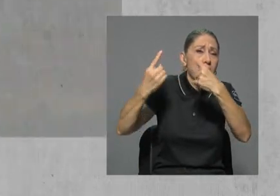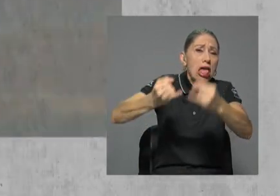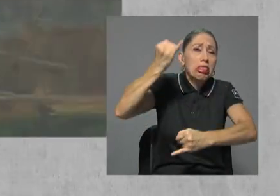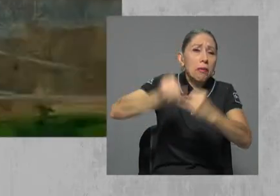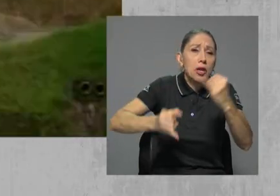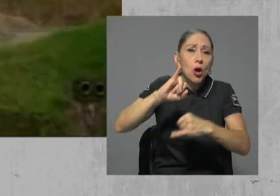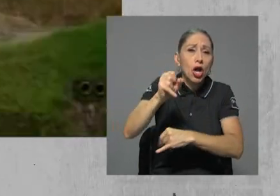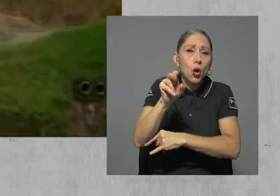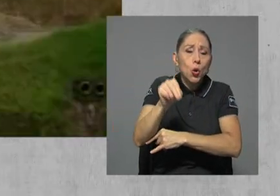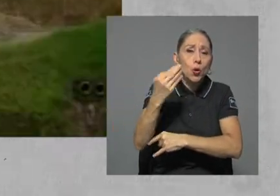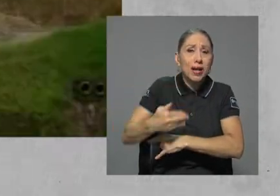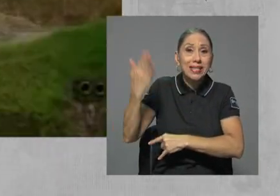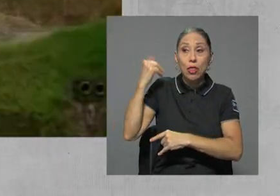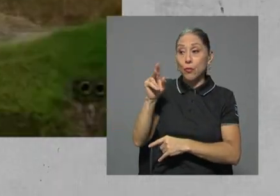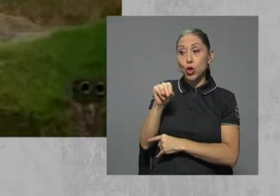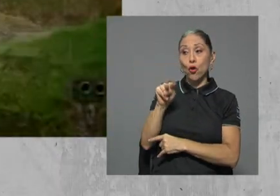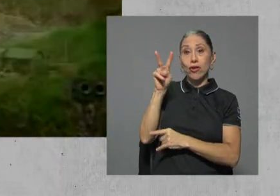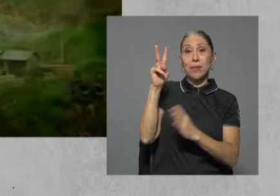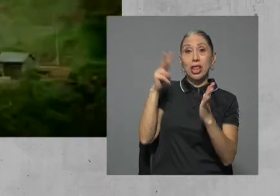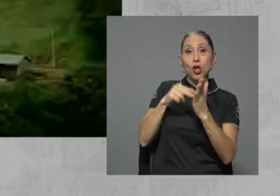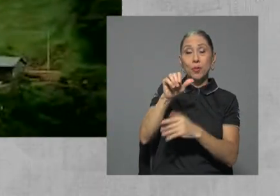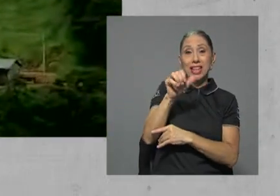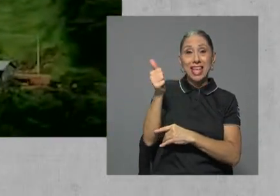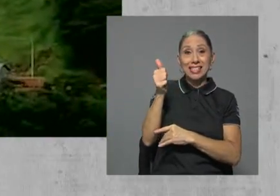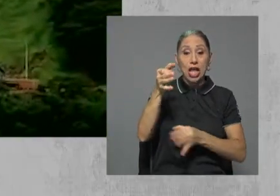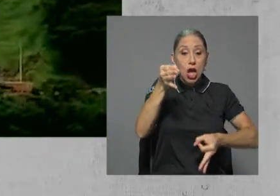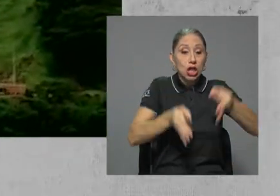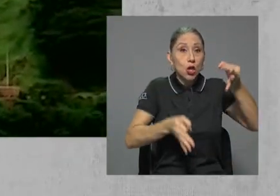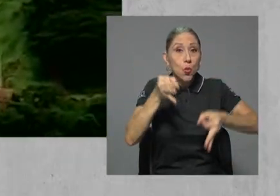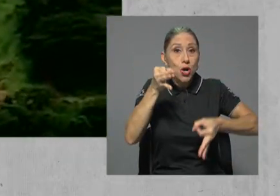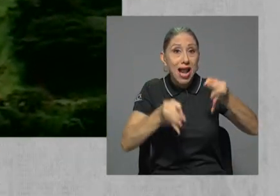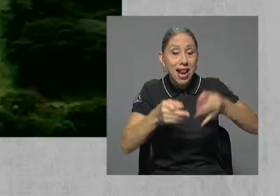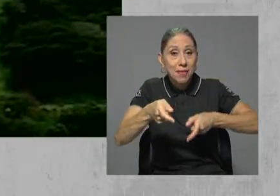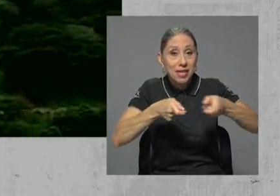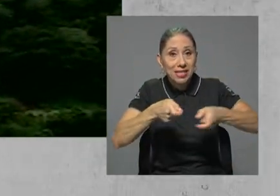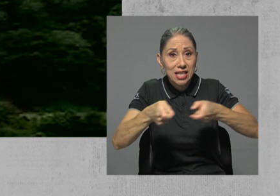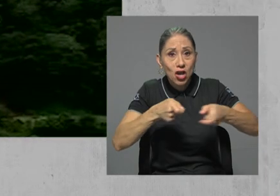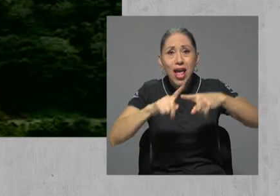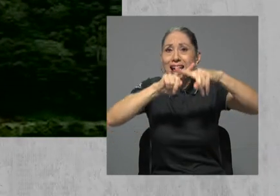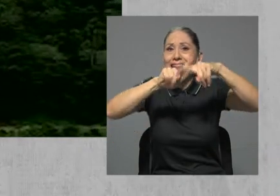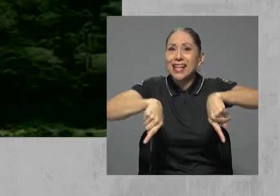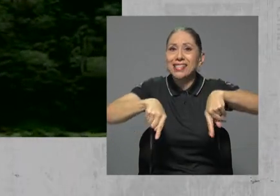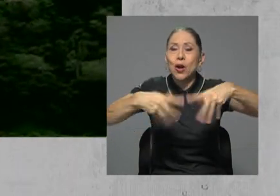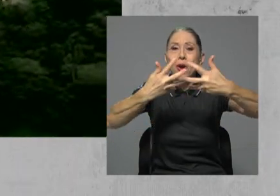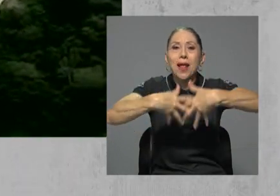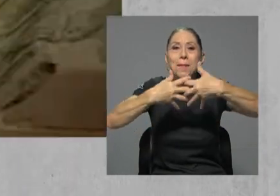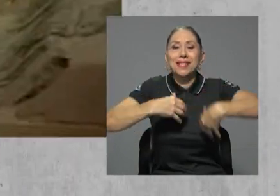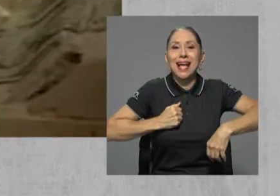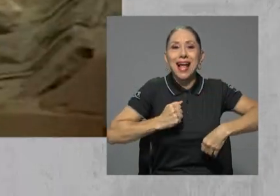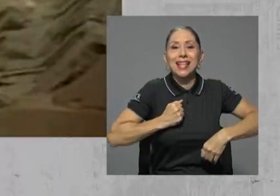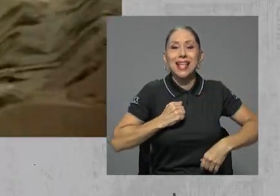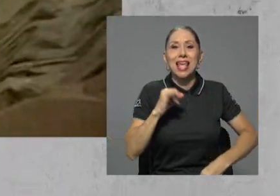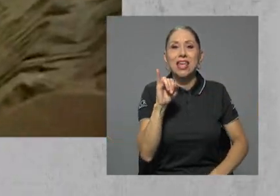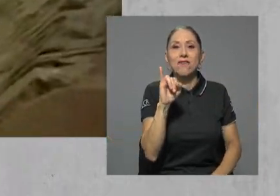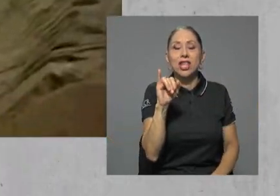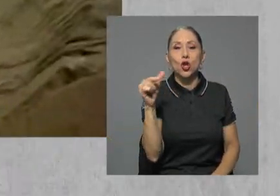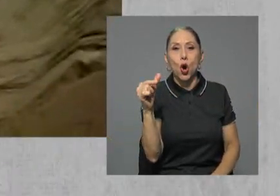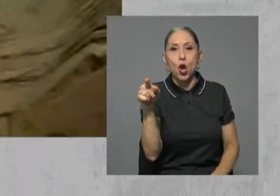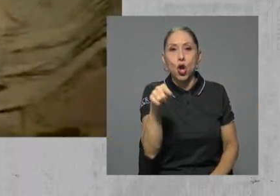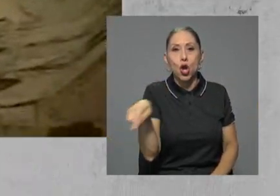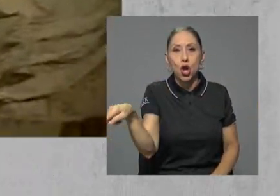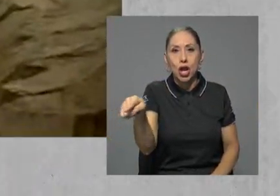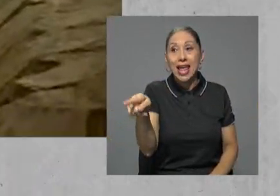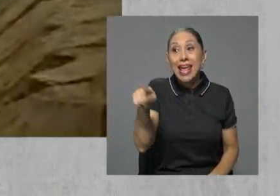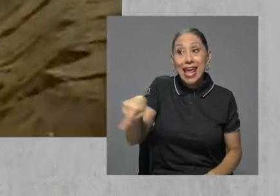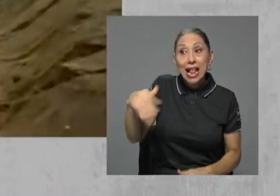del 2010 el tribunal contencioso-administrativo canceló la concesión minera de la empresa canadiense infinito gold que recibió